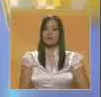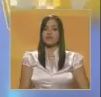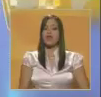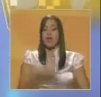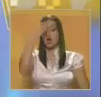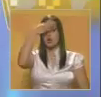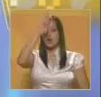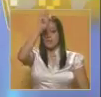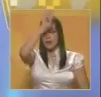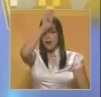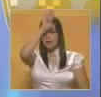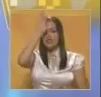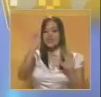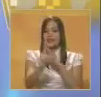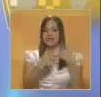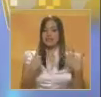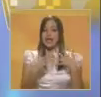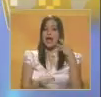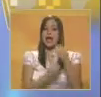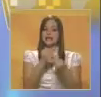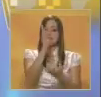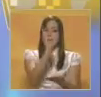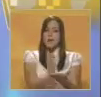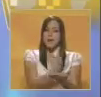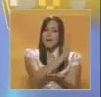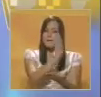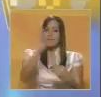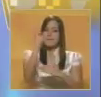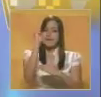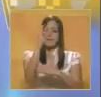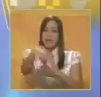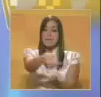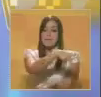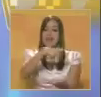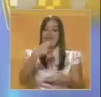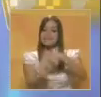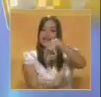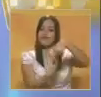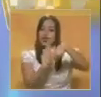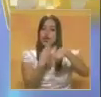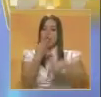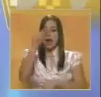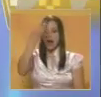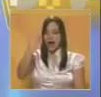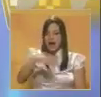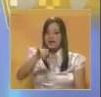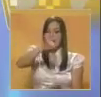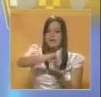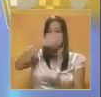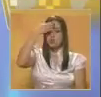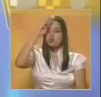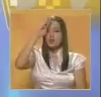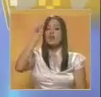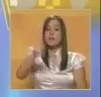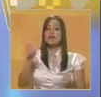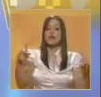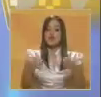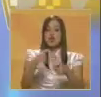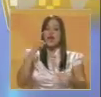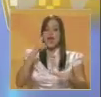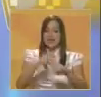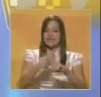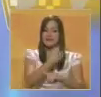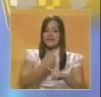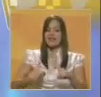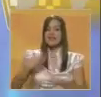en Cuba El Papa Benedicto x ofreció una misa en la Plaza de la revolución de La Habana y se reunirá con el expresidente Fidel Castro en su último